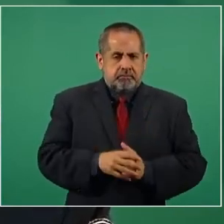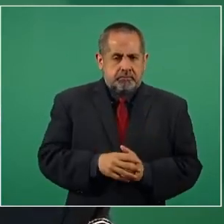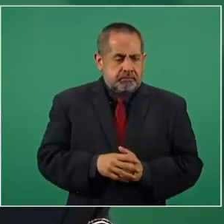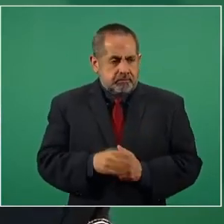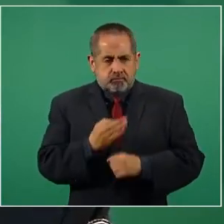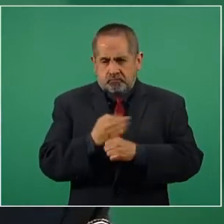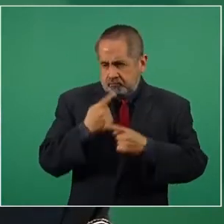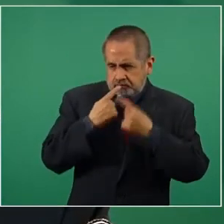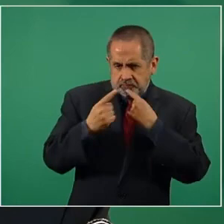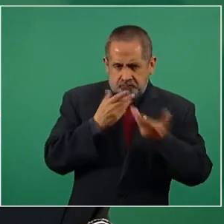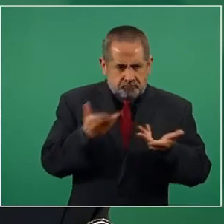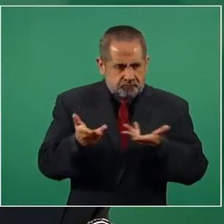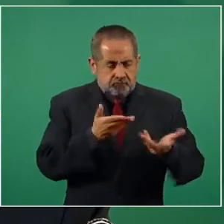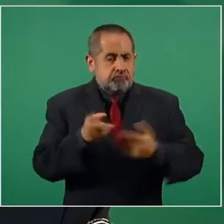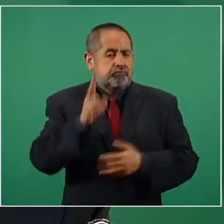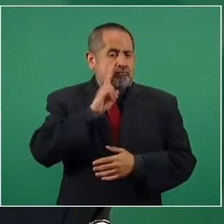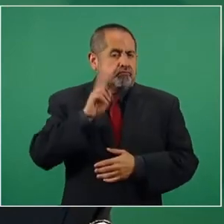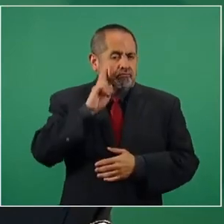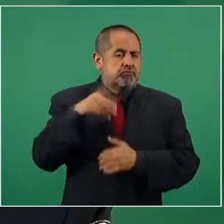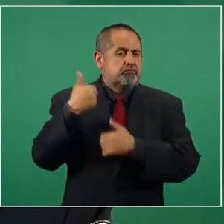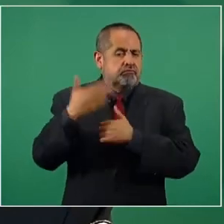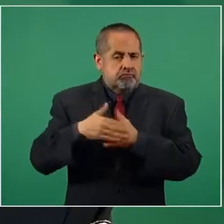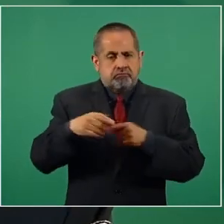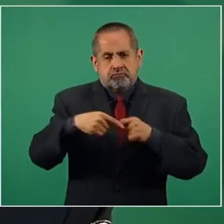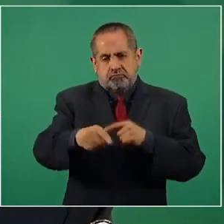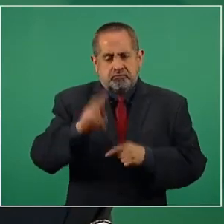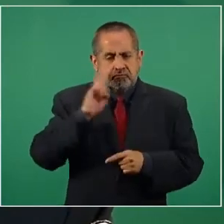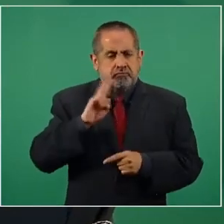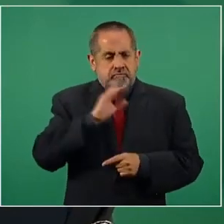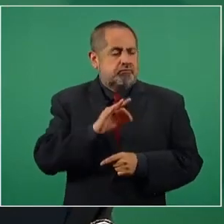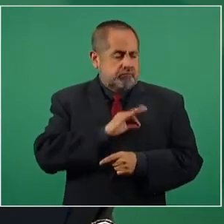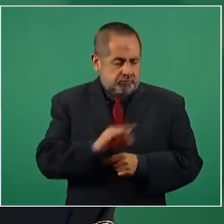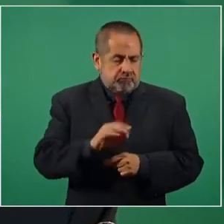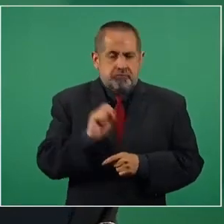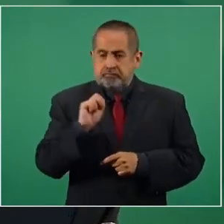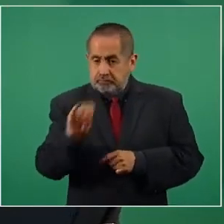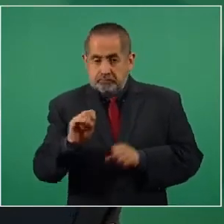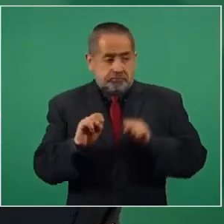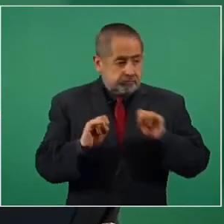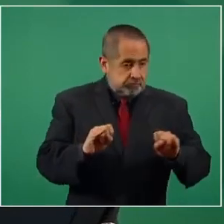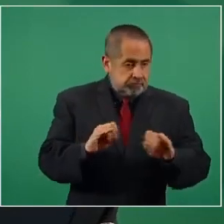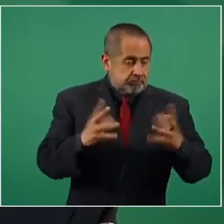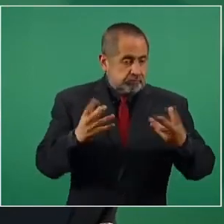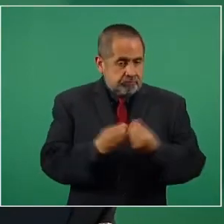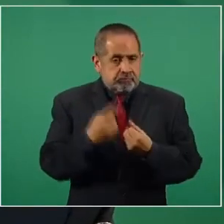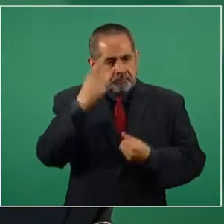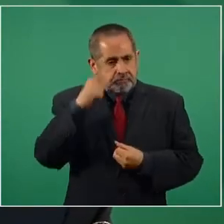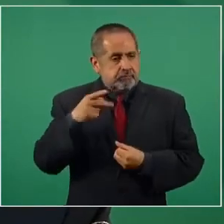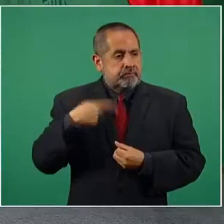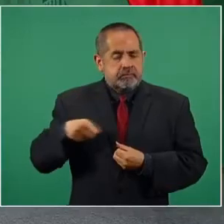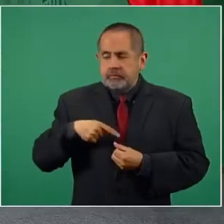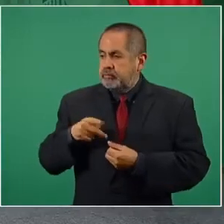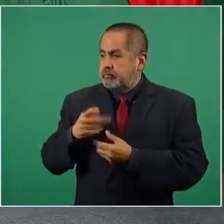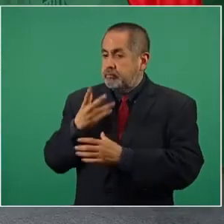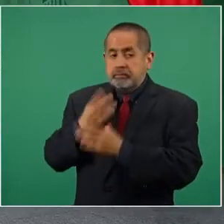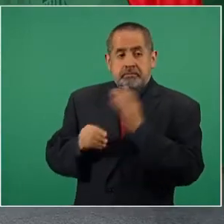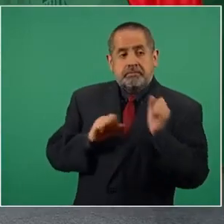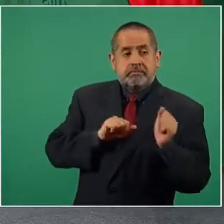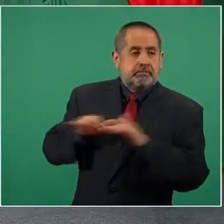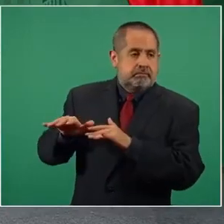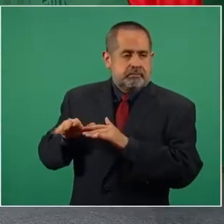ahorita en esas negociaciones que esperemos pues lleguen a feliz término para que las comunidades desplazadas puedan regresar a